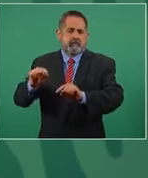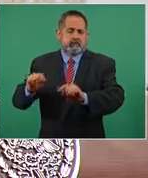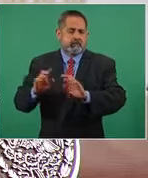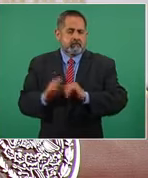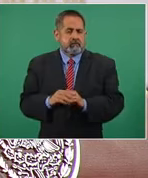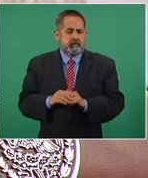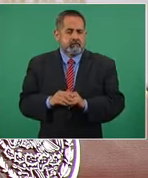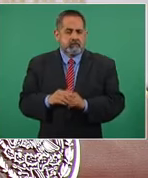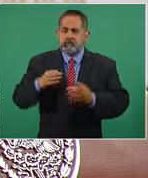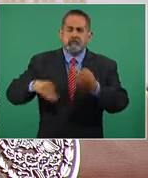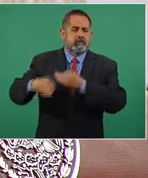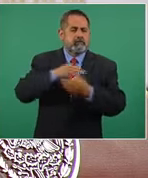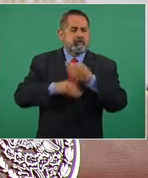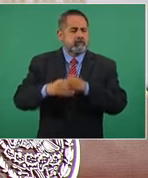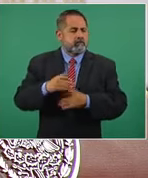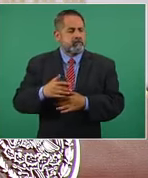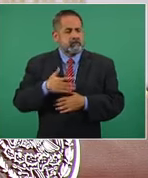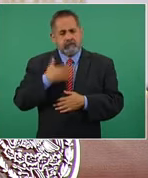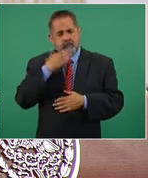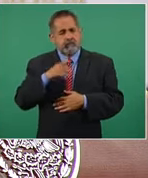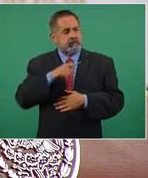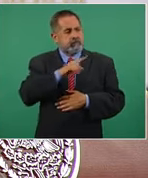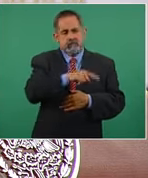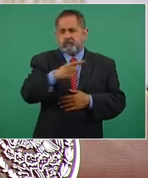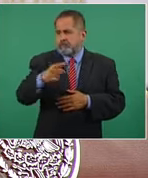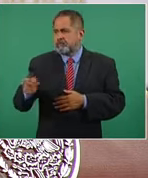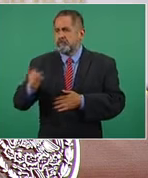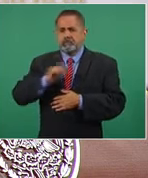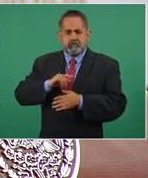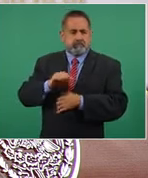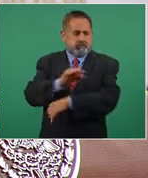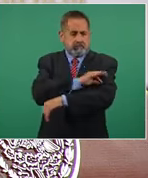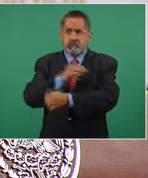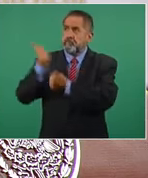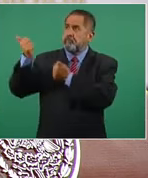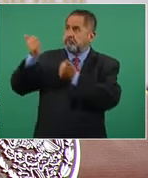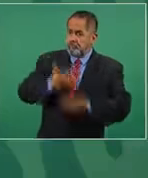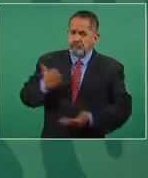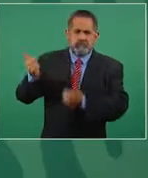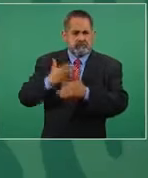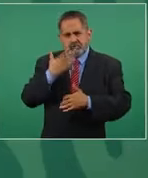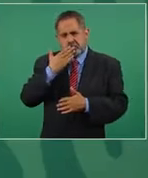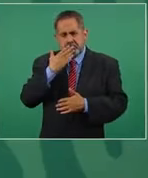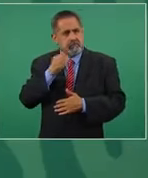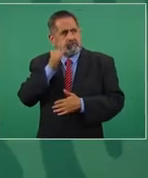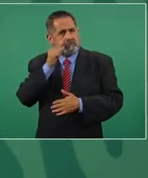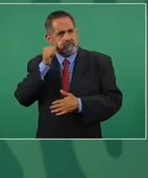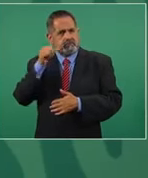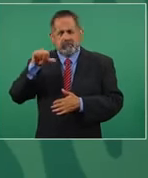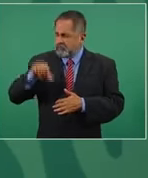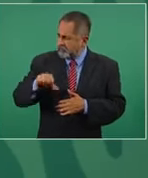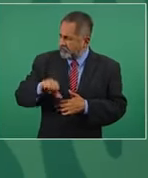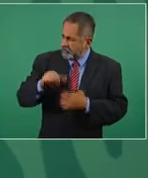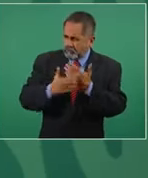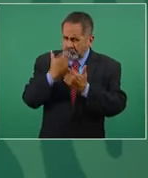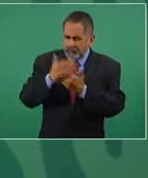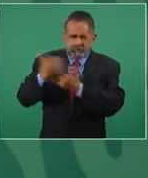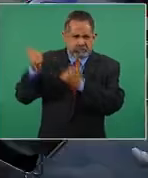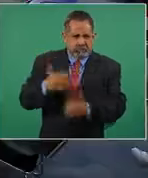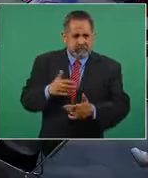y a todos nos va a tocar. Afortunadamente están llegando las vacunas ayer, hoy en la madrugada, ¿no?